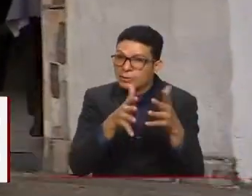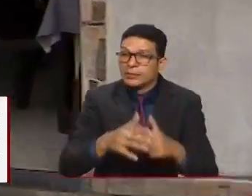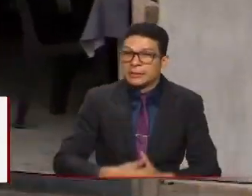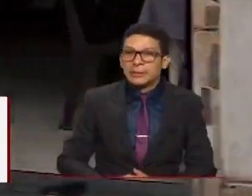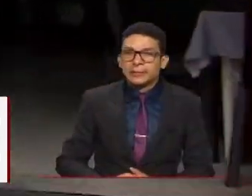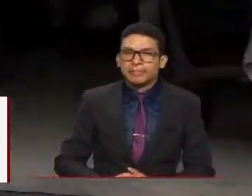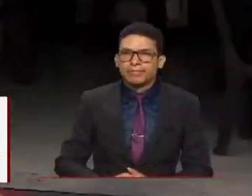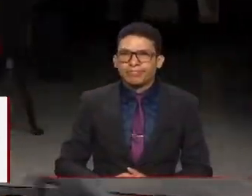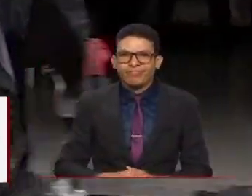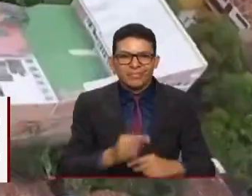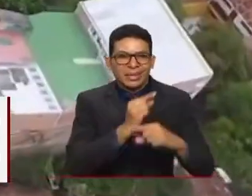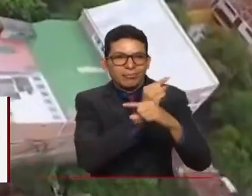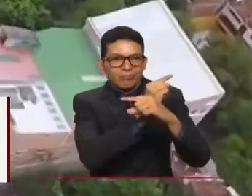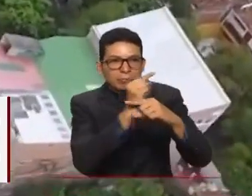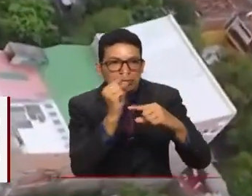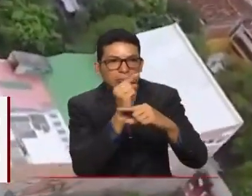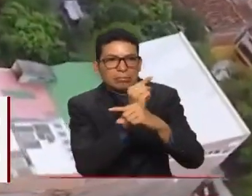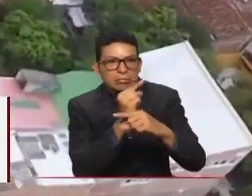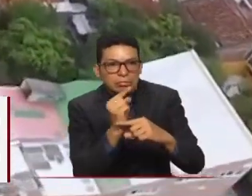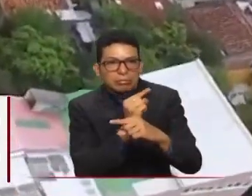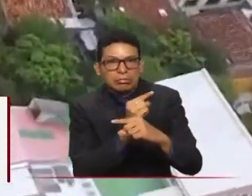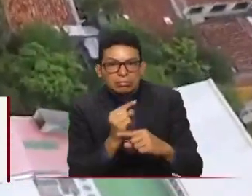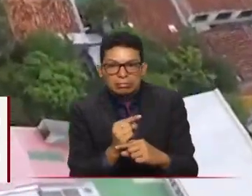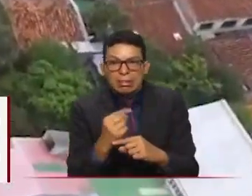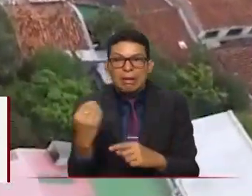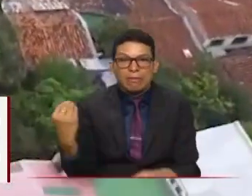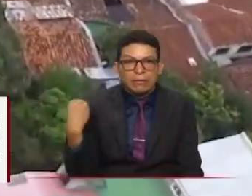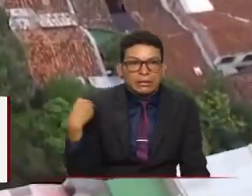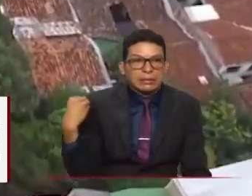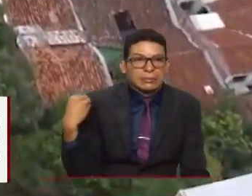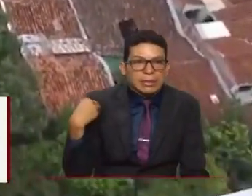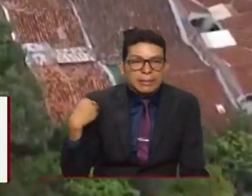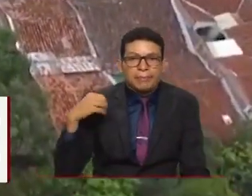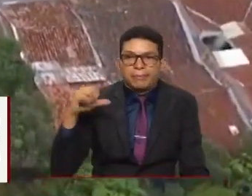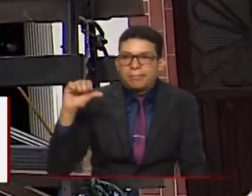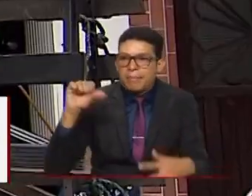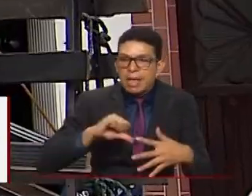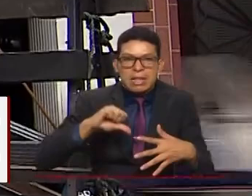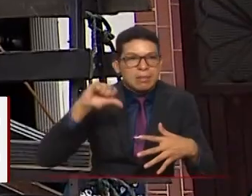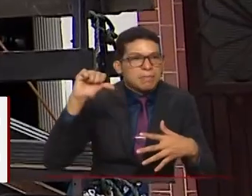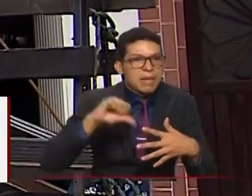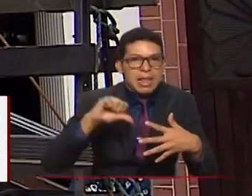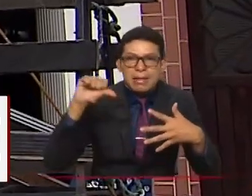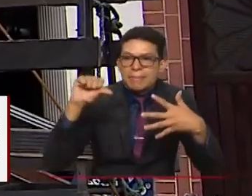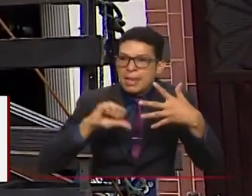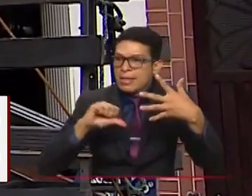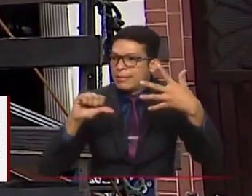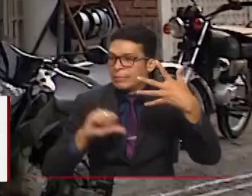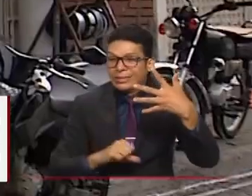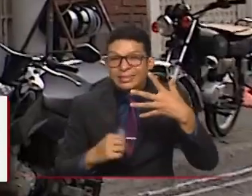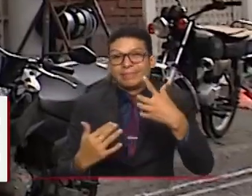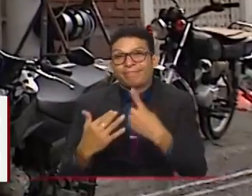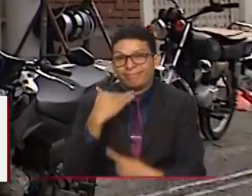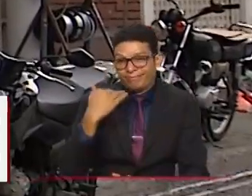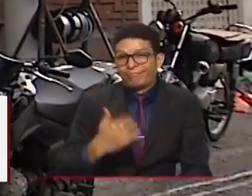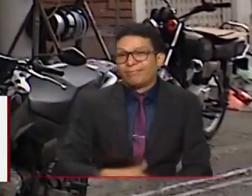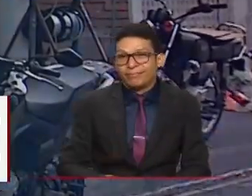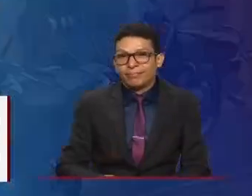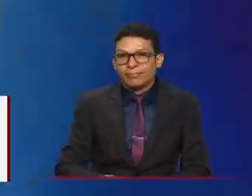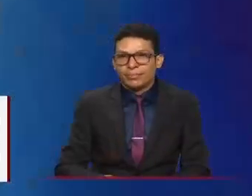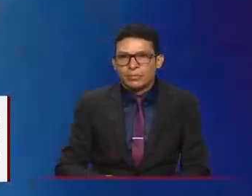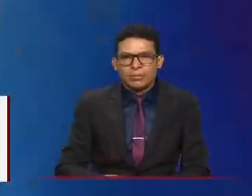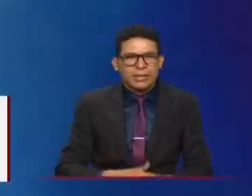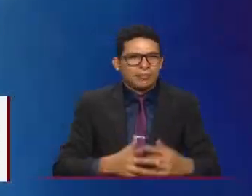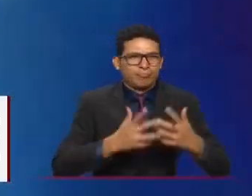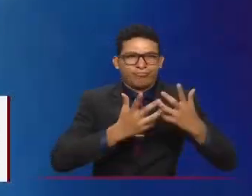semana a semana tenemos malas noticias eh de afectación del orden público en todos los sectores hay un